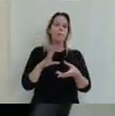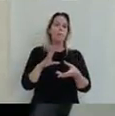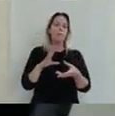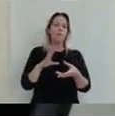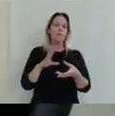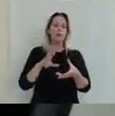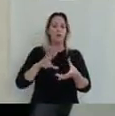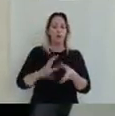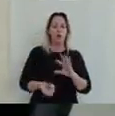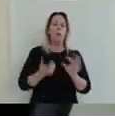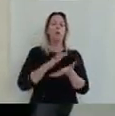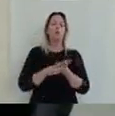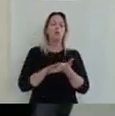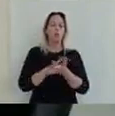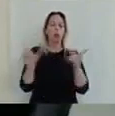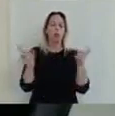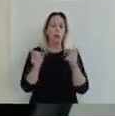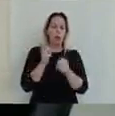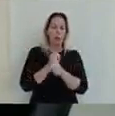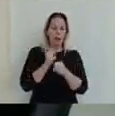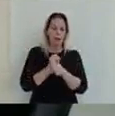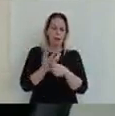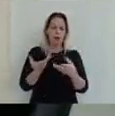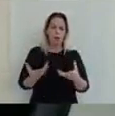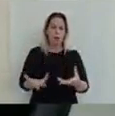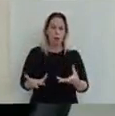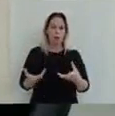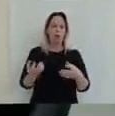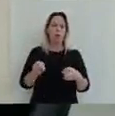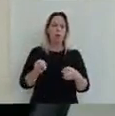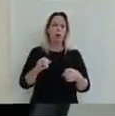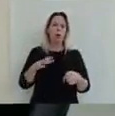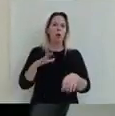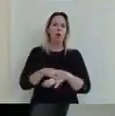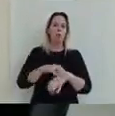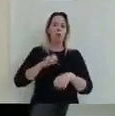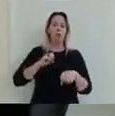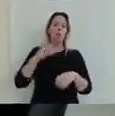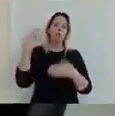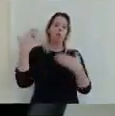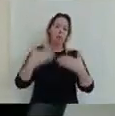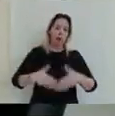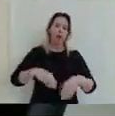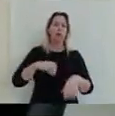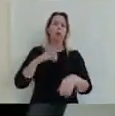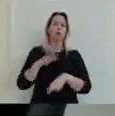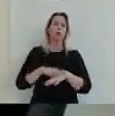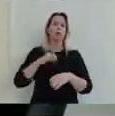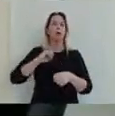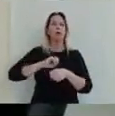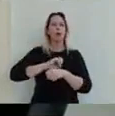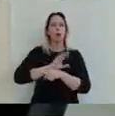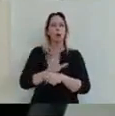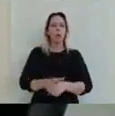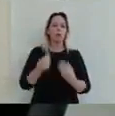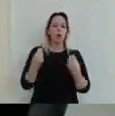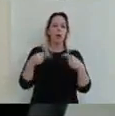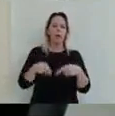sea lo suficientemente aprobado de la parte sanitaria, como así también